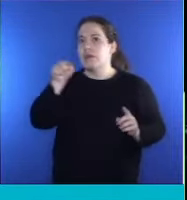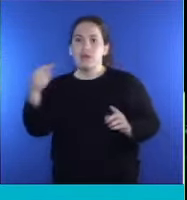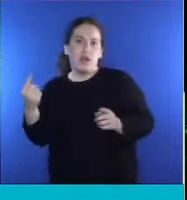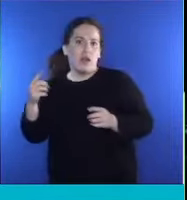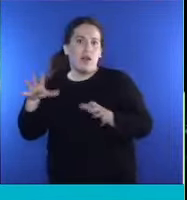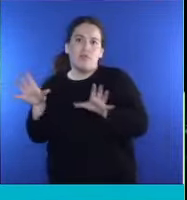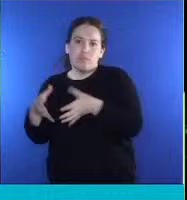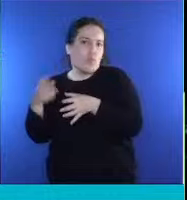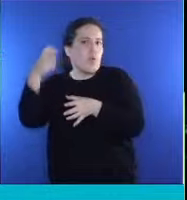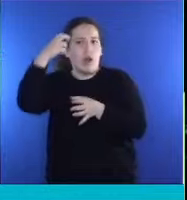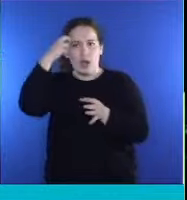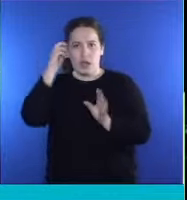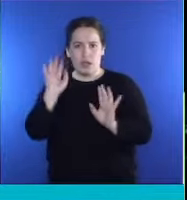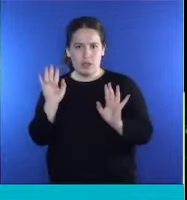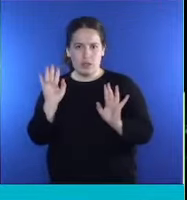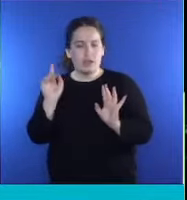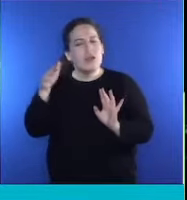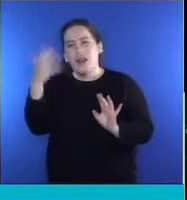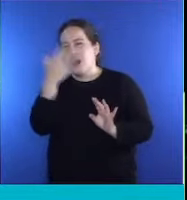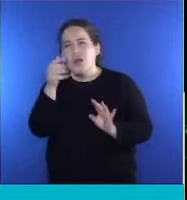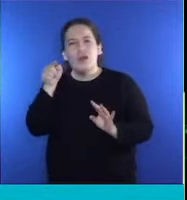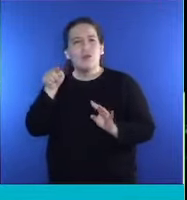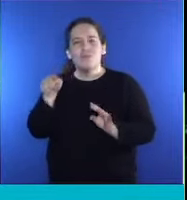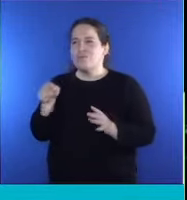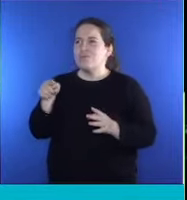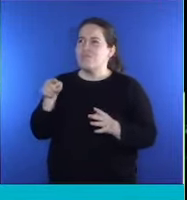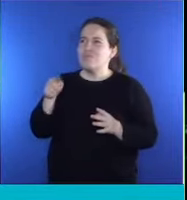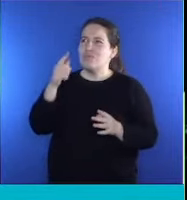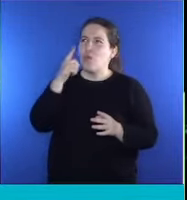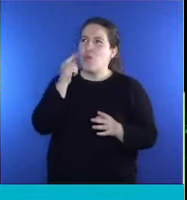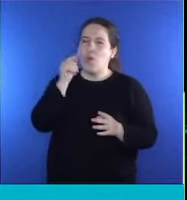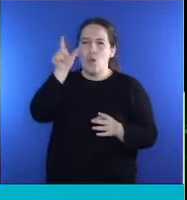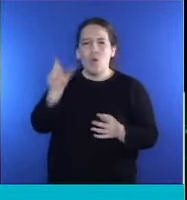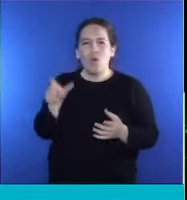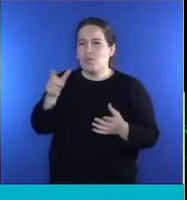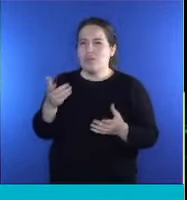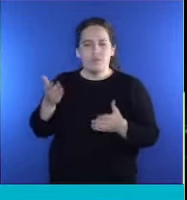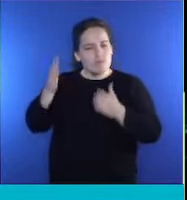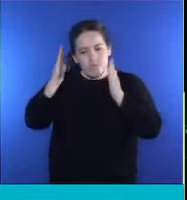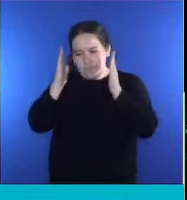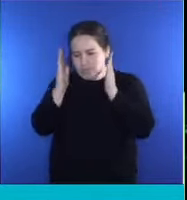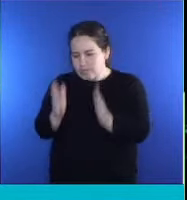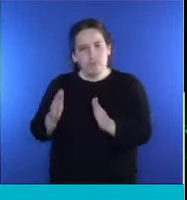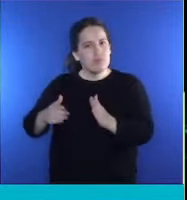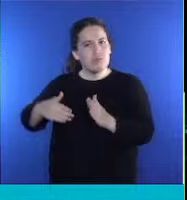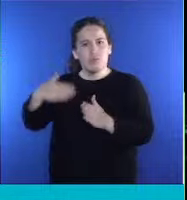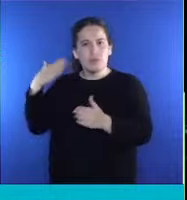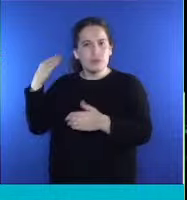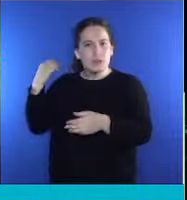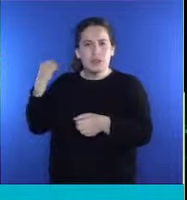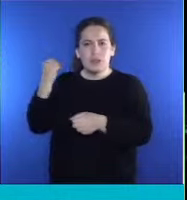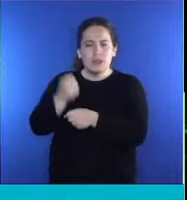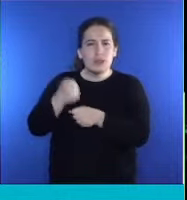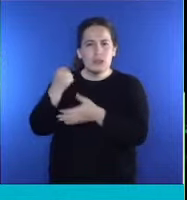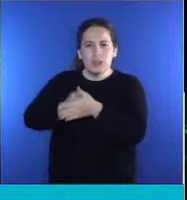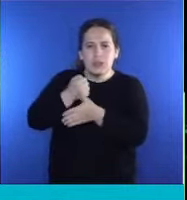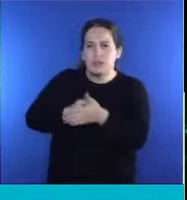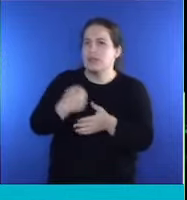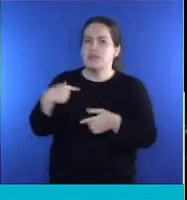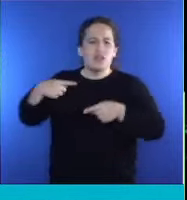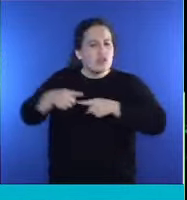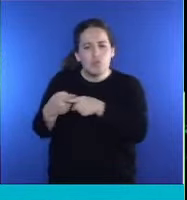radicalismo y el negro era de esos tipos que que iban a fondo siempre que había una discusión en cualquier